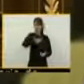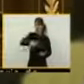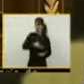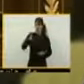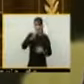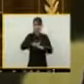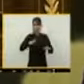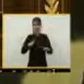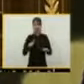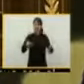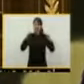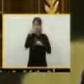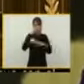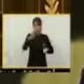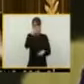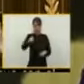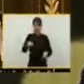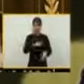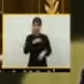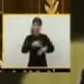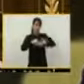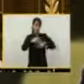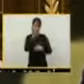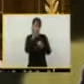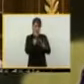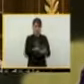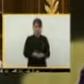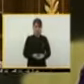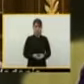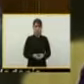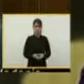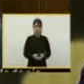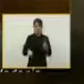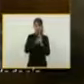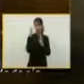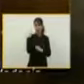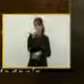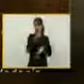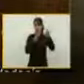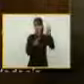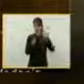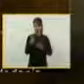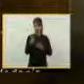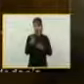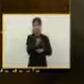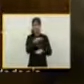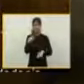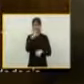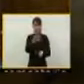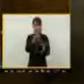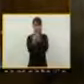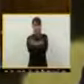Unha venda de produtos do país. Estou a punto de traer chorchícharos. Xa, para